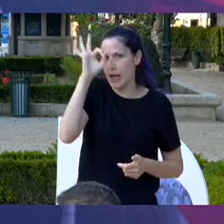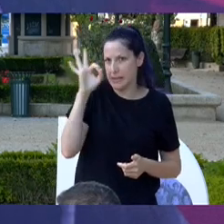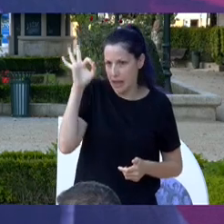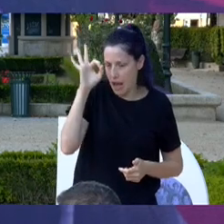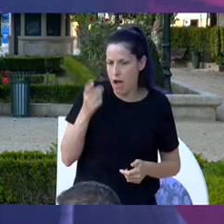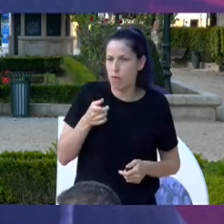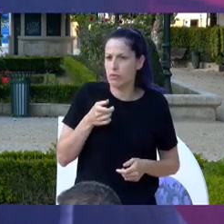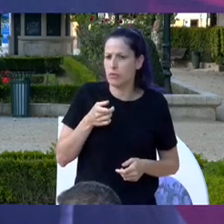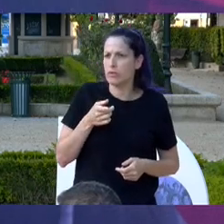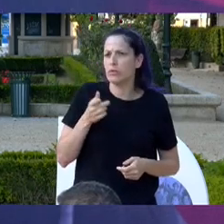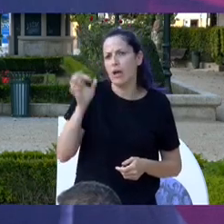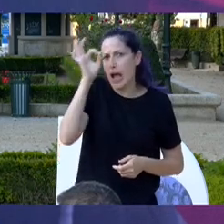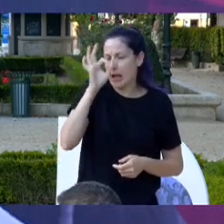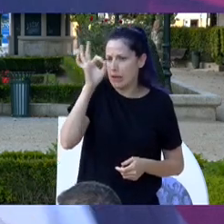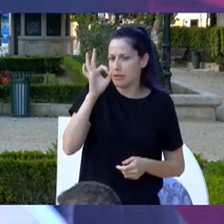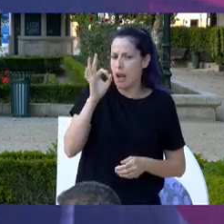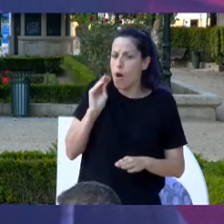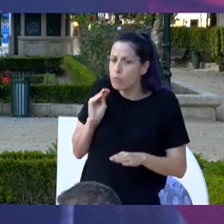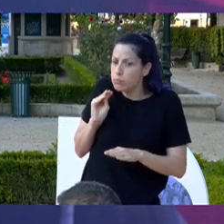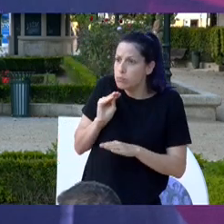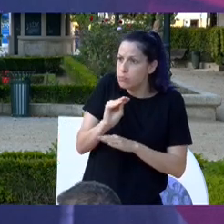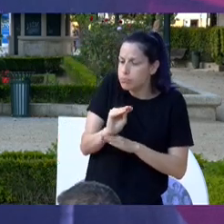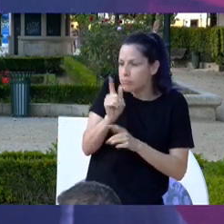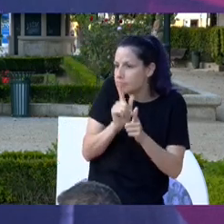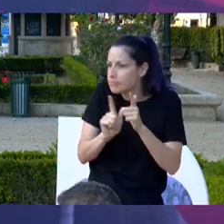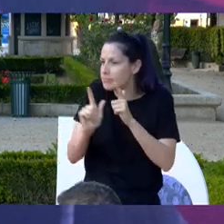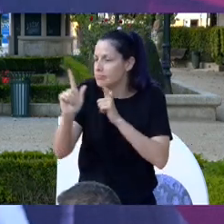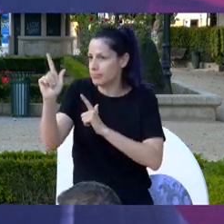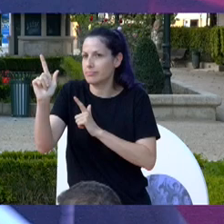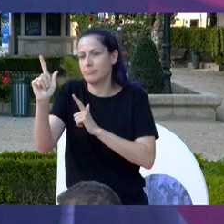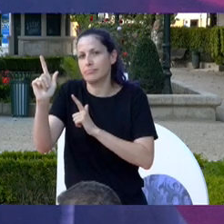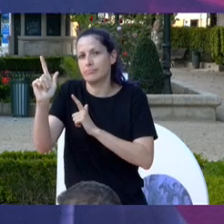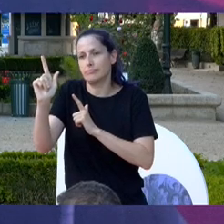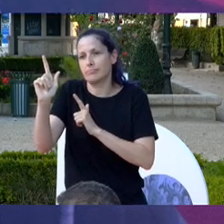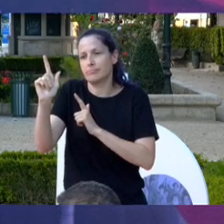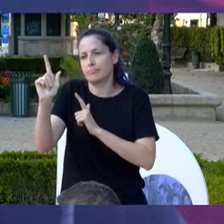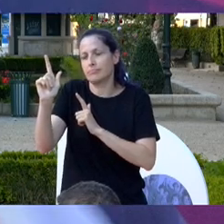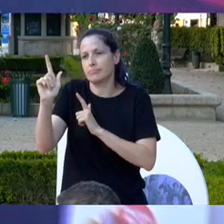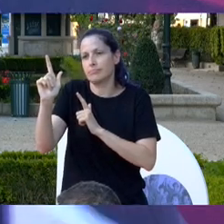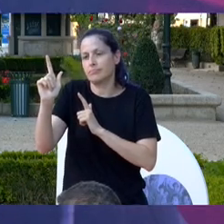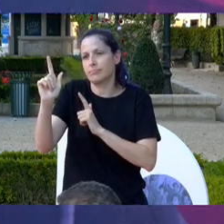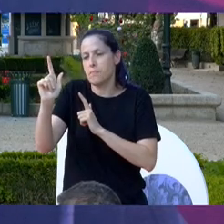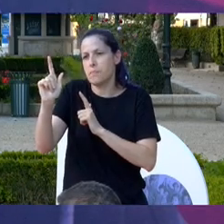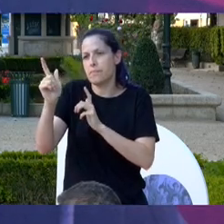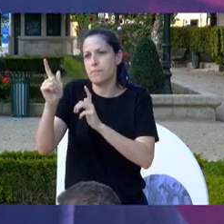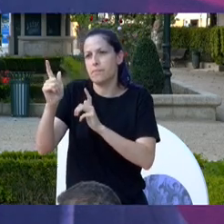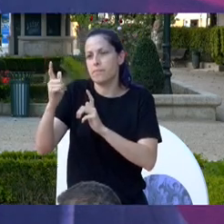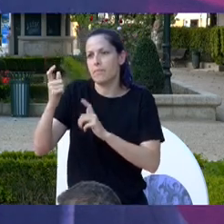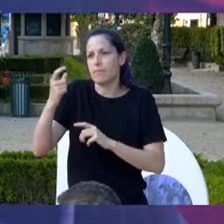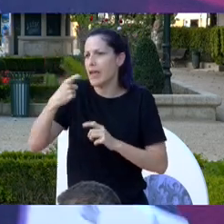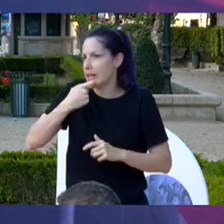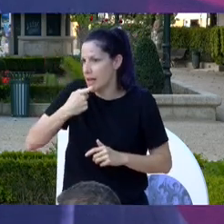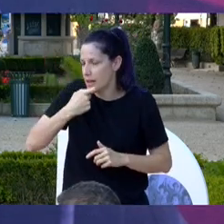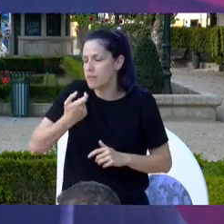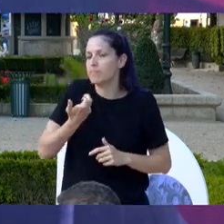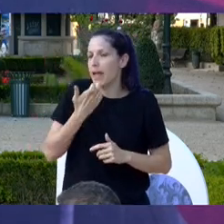hizo un par de viajes con una bolsa, por ejemplo, a Bretaña, para hacer las cruces, o Osorio Tafal, que va a ser luego muy importante en esa Pontevedra,